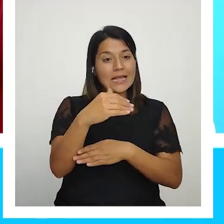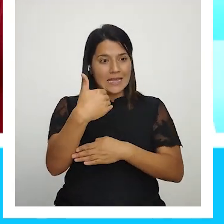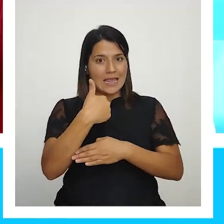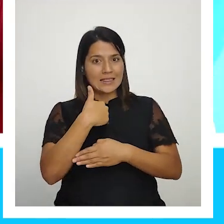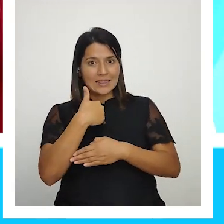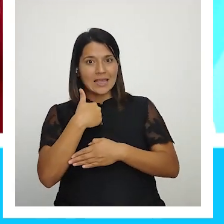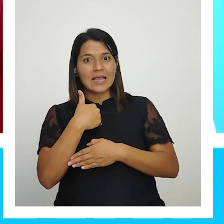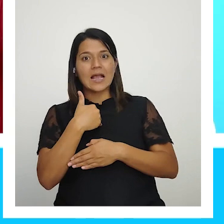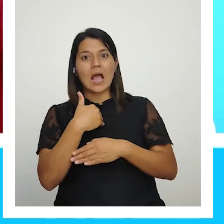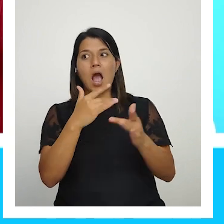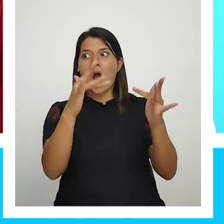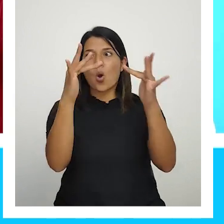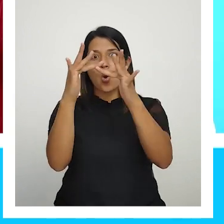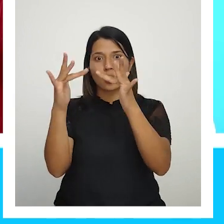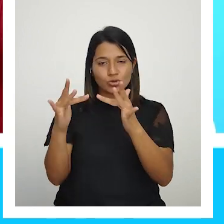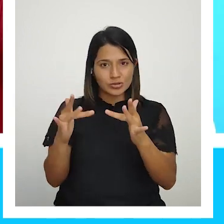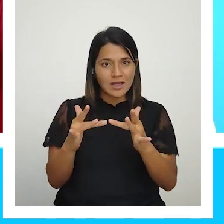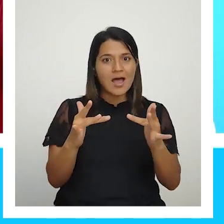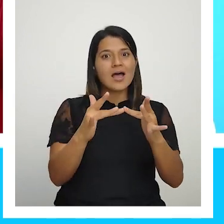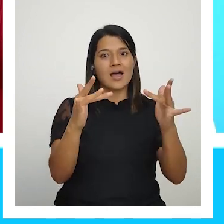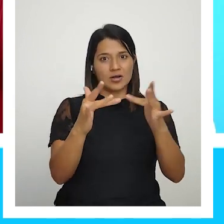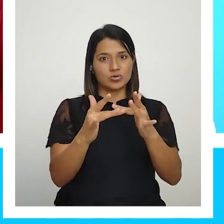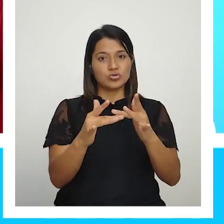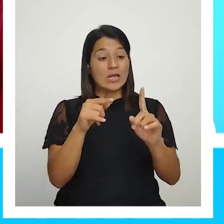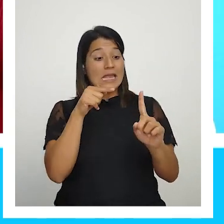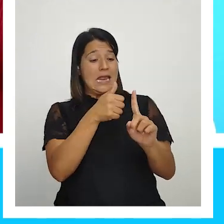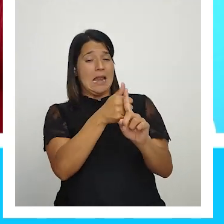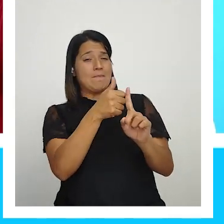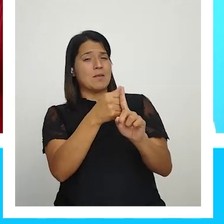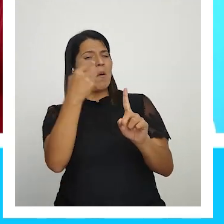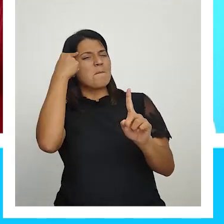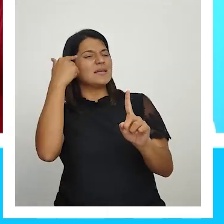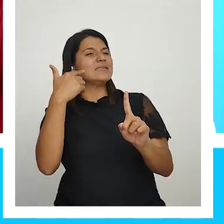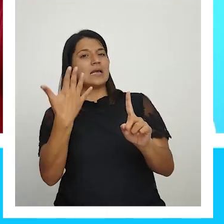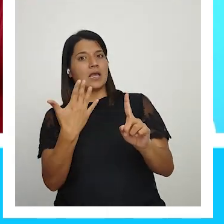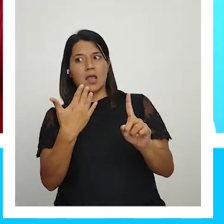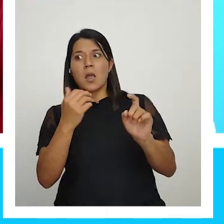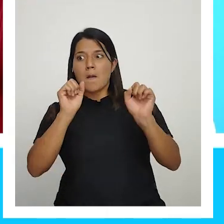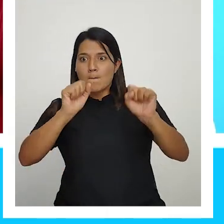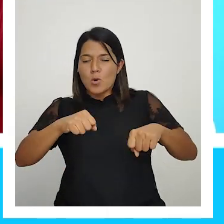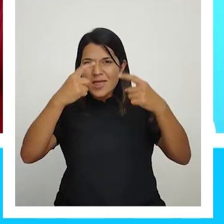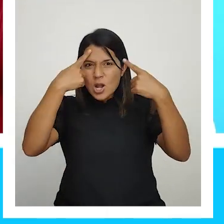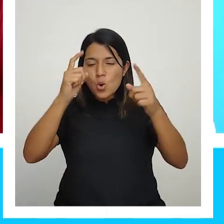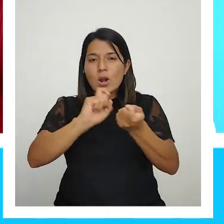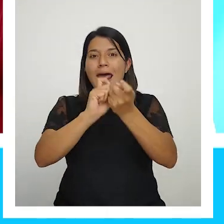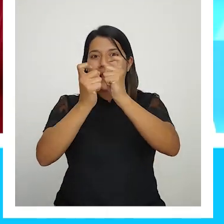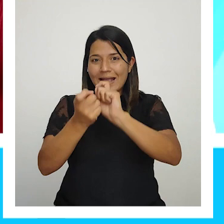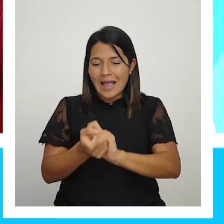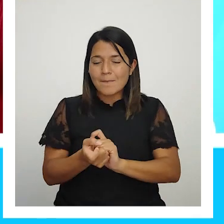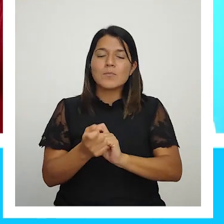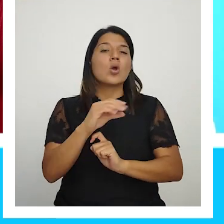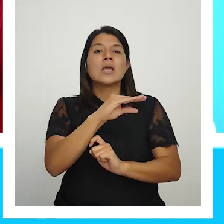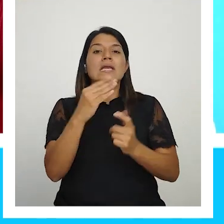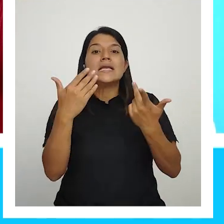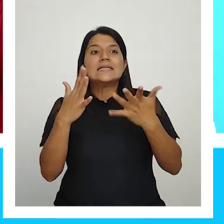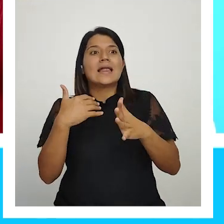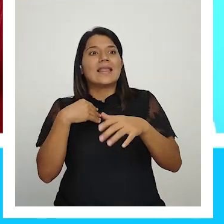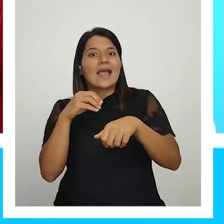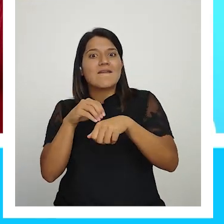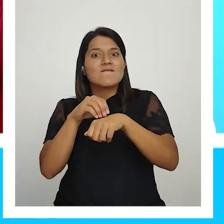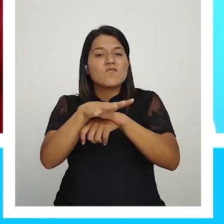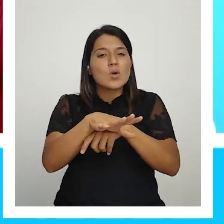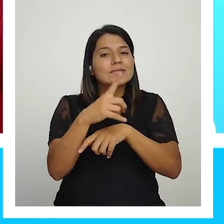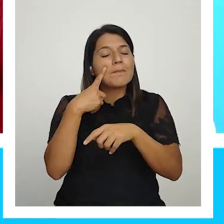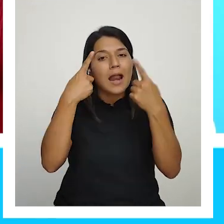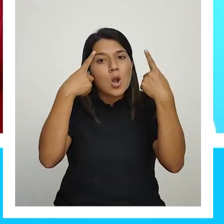una red de contactos, que se consideren agentes de cambio, que hayan pensado, que tengan una incidencia precisamente dentro de esa